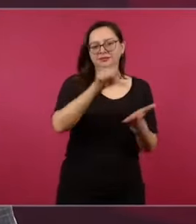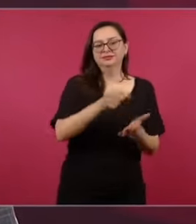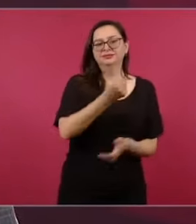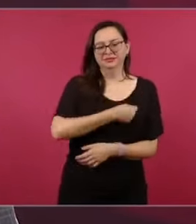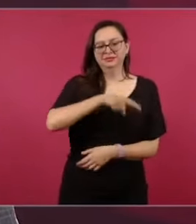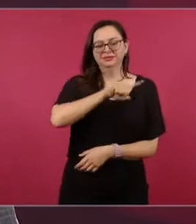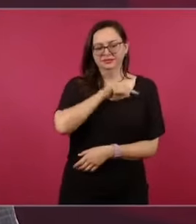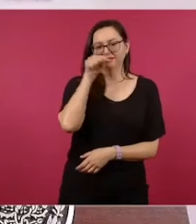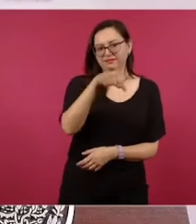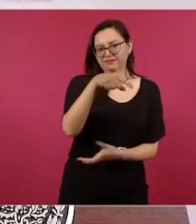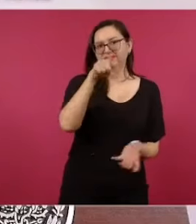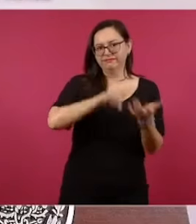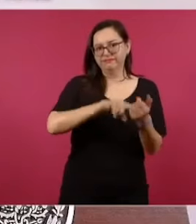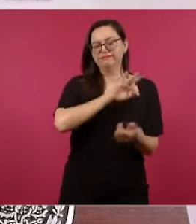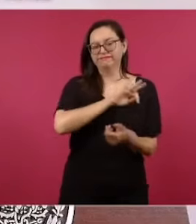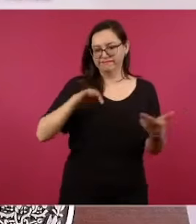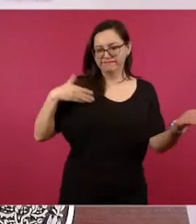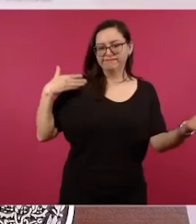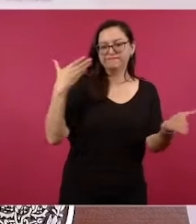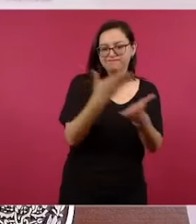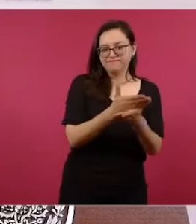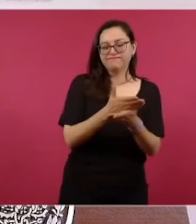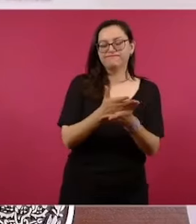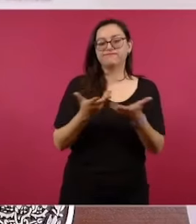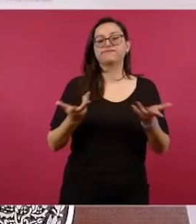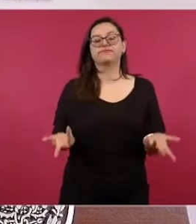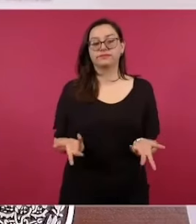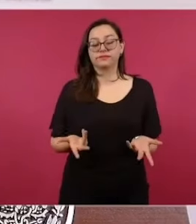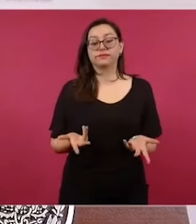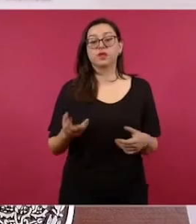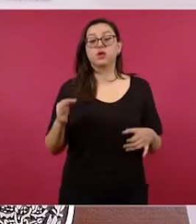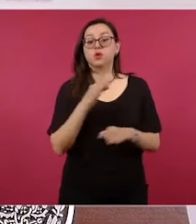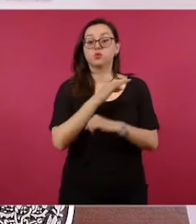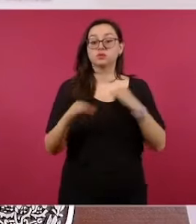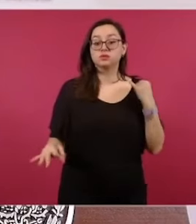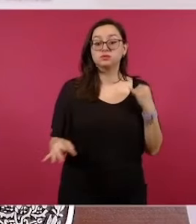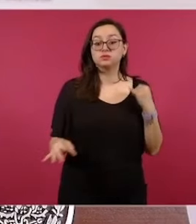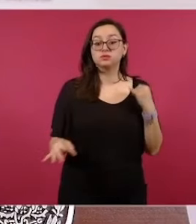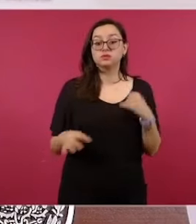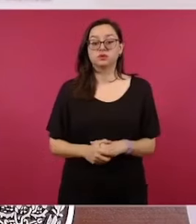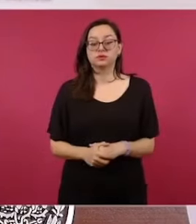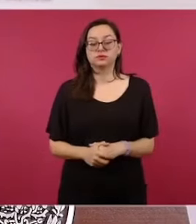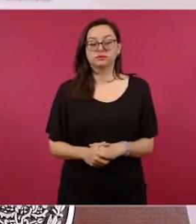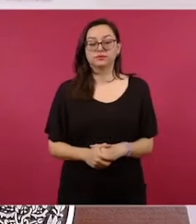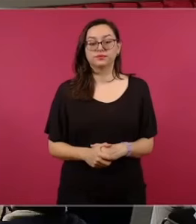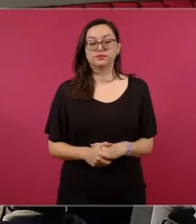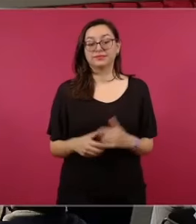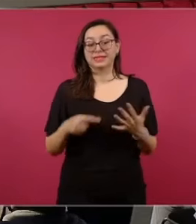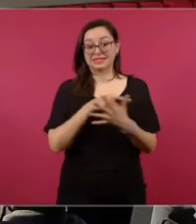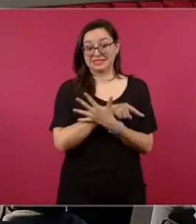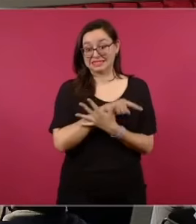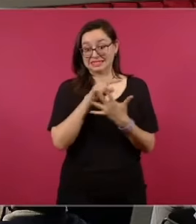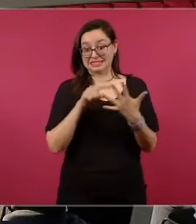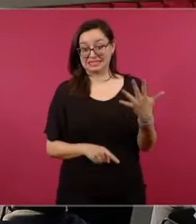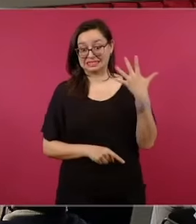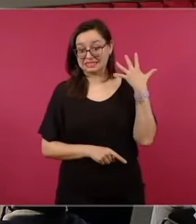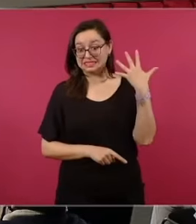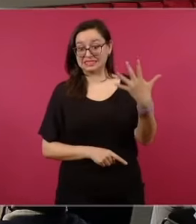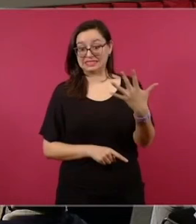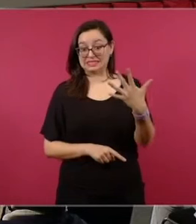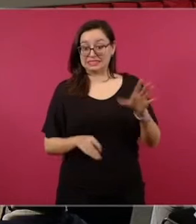su calidad en la atención que proveen. Y finalmente, los cinco principios, en la siguiente lámina, los cinco principios